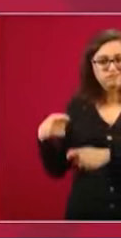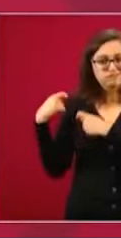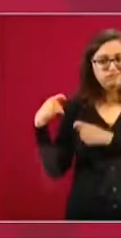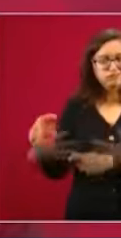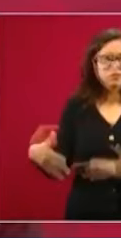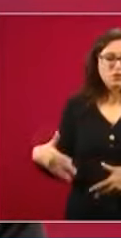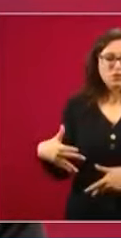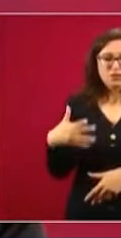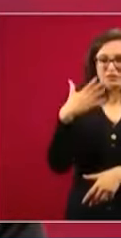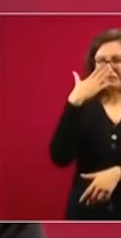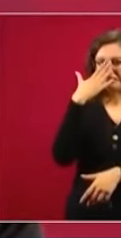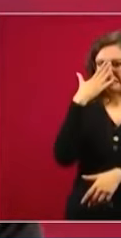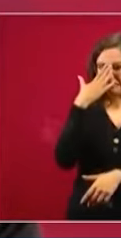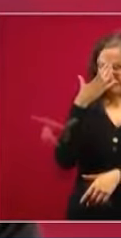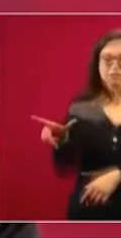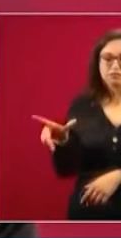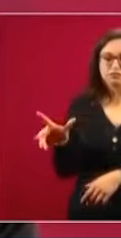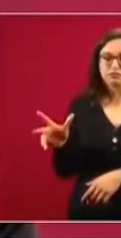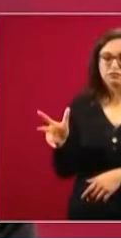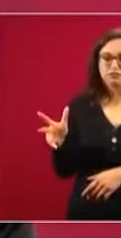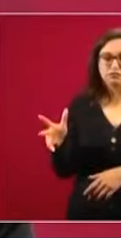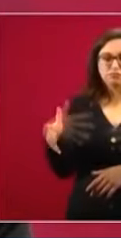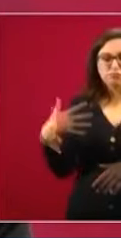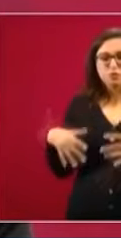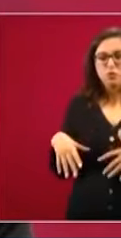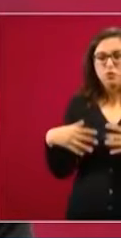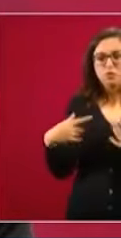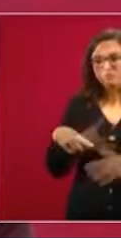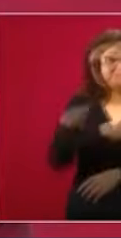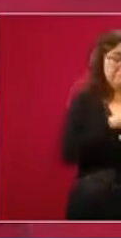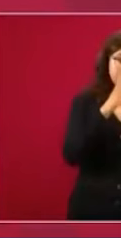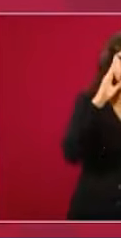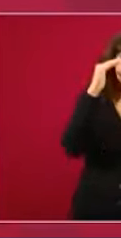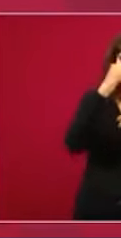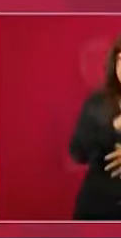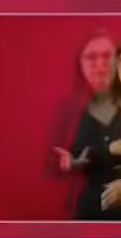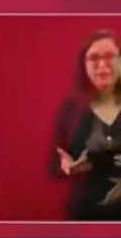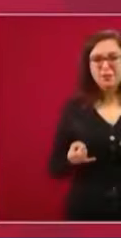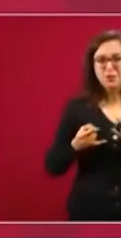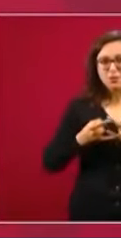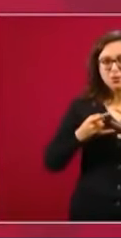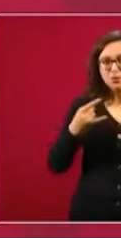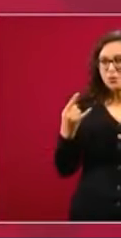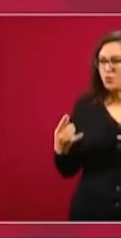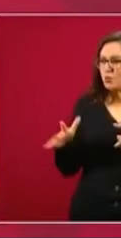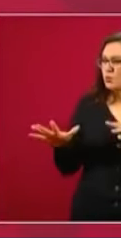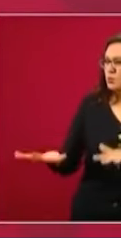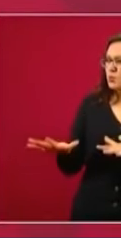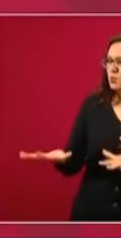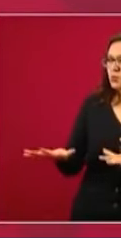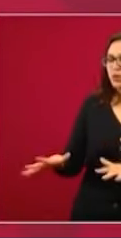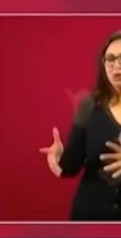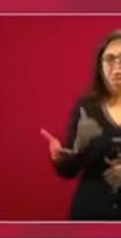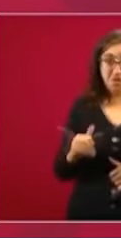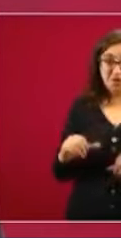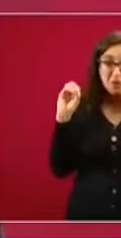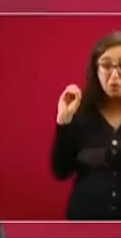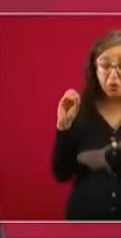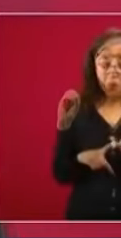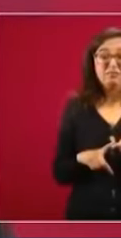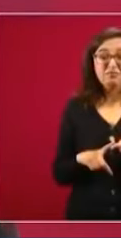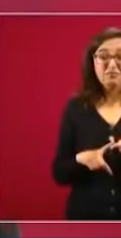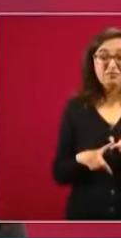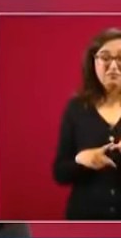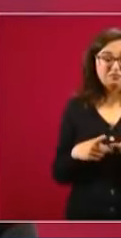social sabe que debemos de guardarle respeto. Entonces, el que afecta a la imagen de Madero